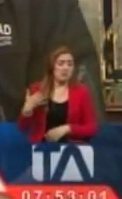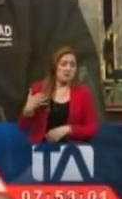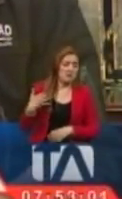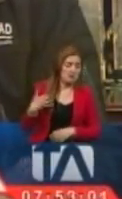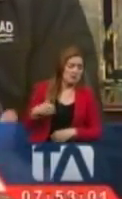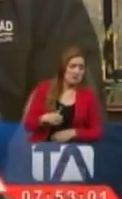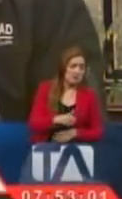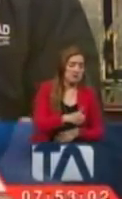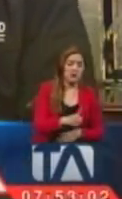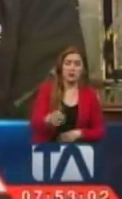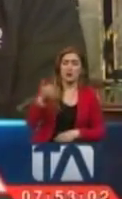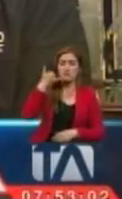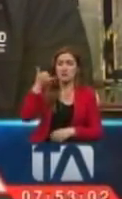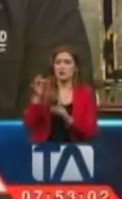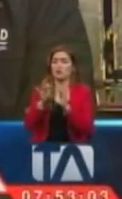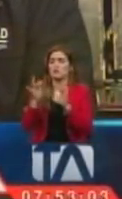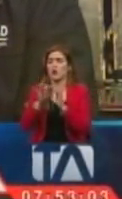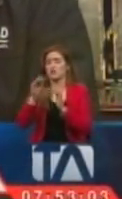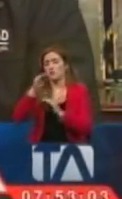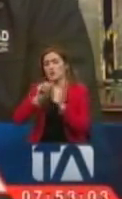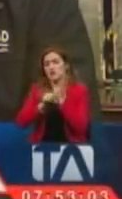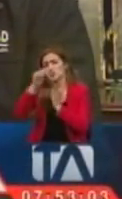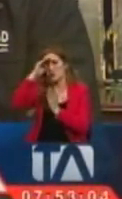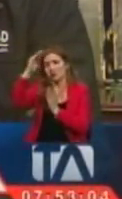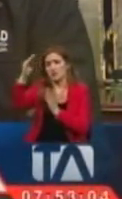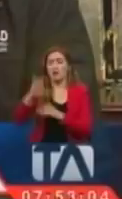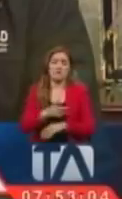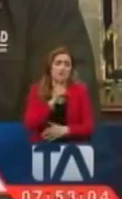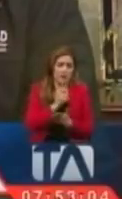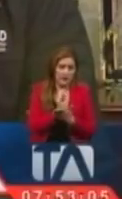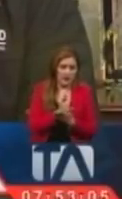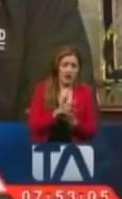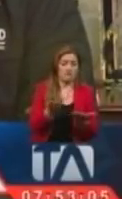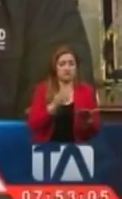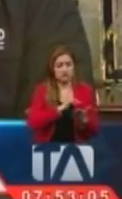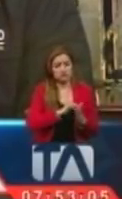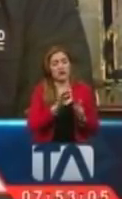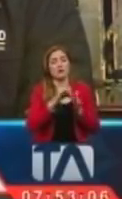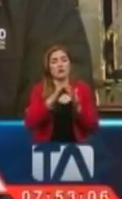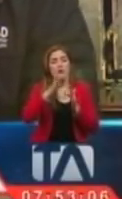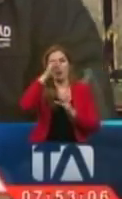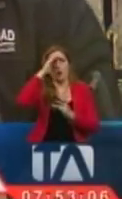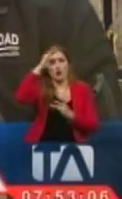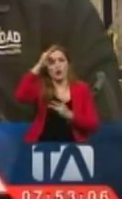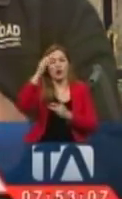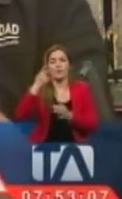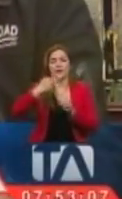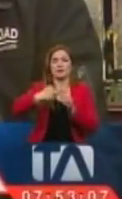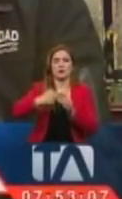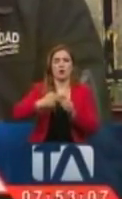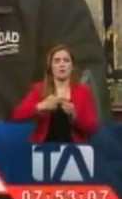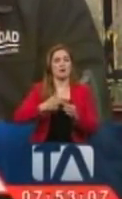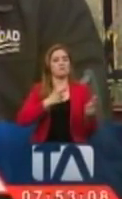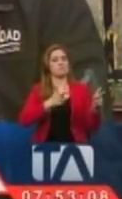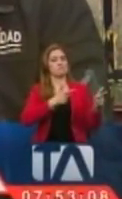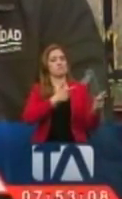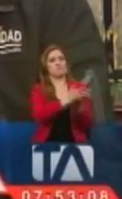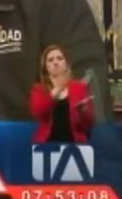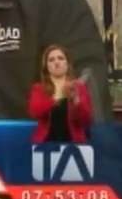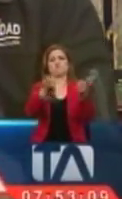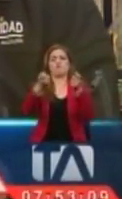que se nos dé luz verde porque usted me entenderá que si bien es cierto una intervención guiada en donde la policía nacional no va a liderar